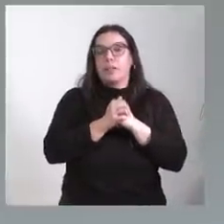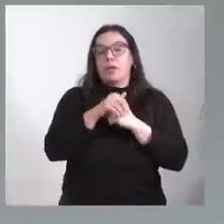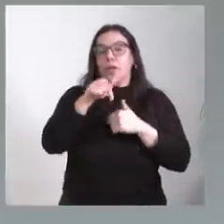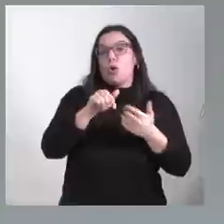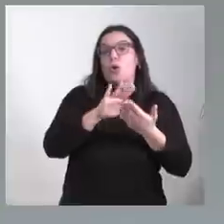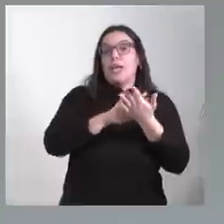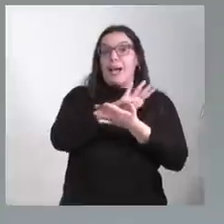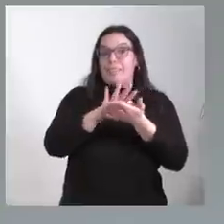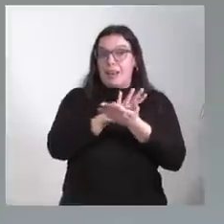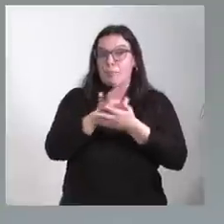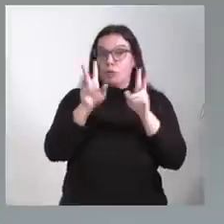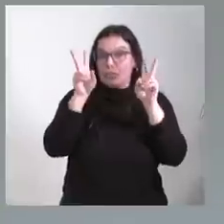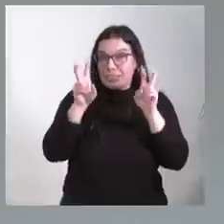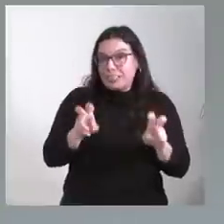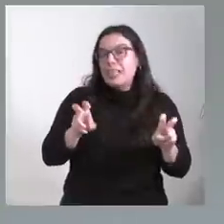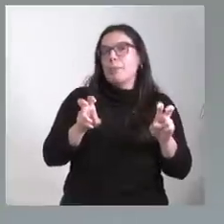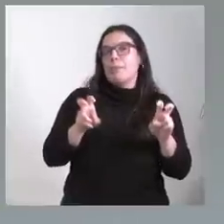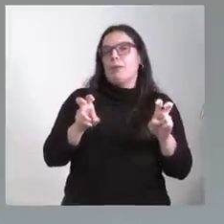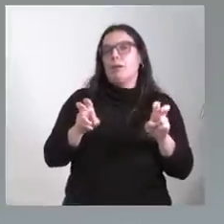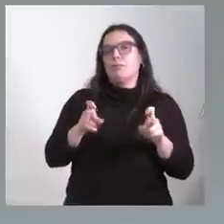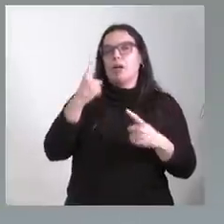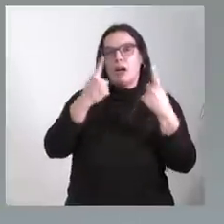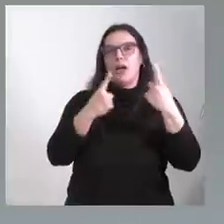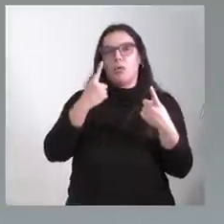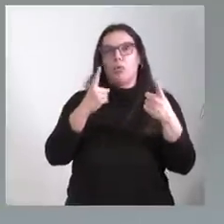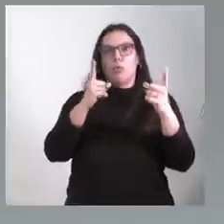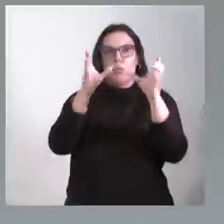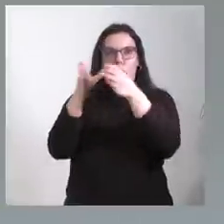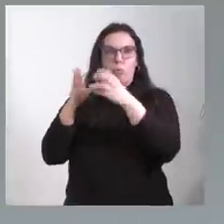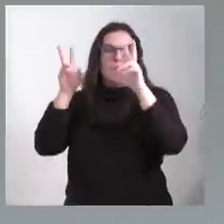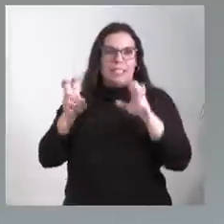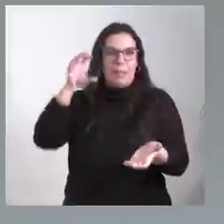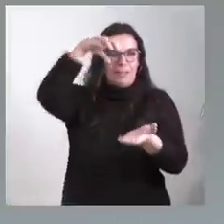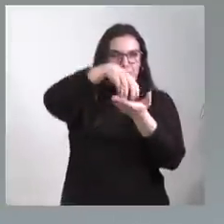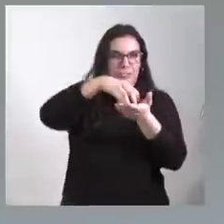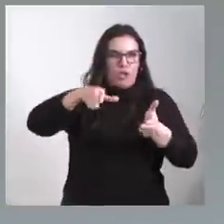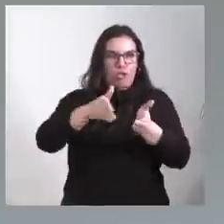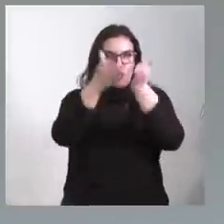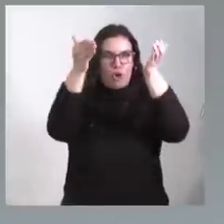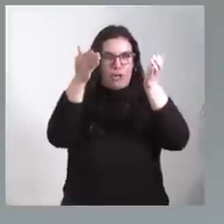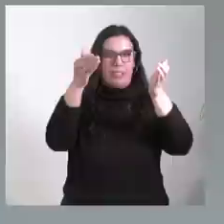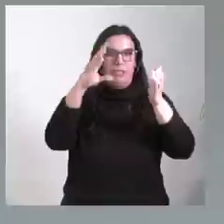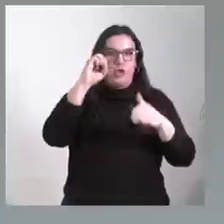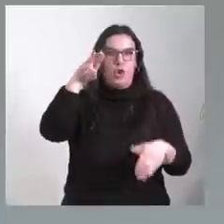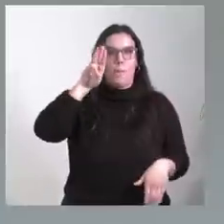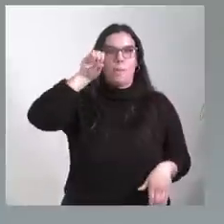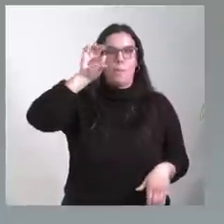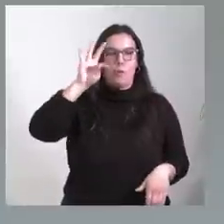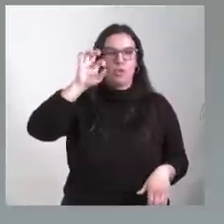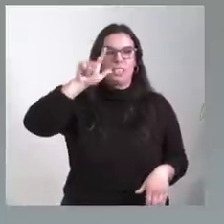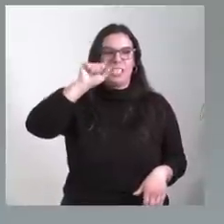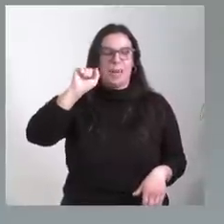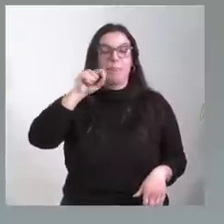de esta cuestión y algún grupo La plantea me refiero al tema de las torres con postilla es porque